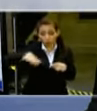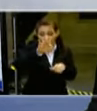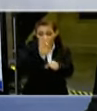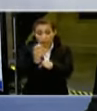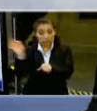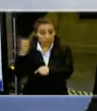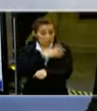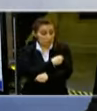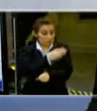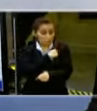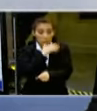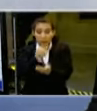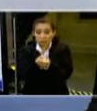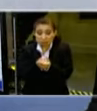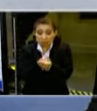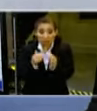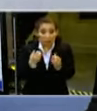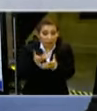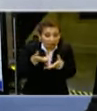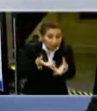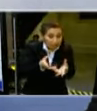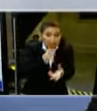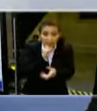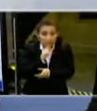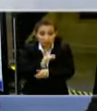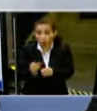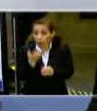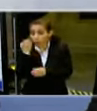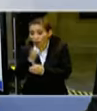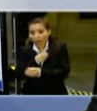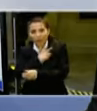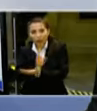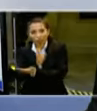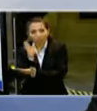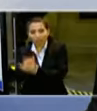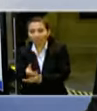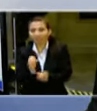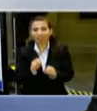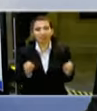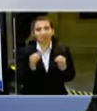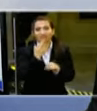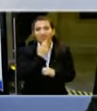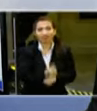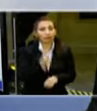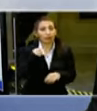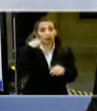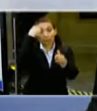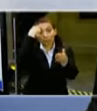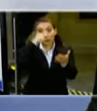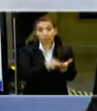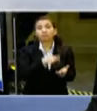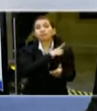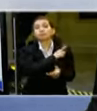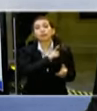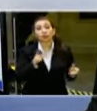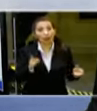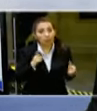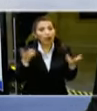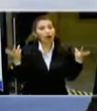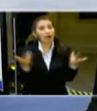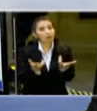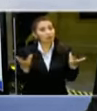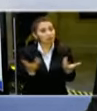nuestros hijos no pueden salir a la calle, no pueden ir a la escuela solos, no hay nada. Entonces me parece que tenemos que hacer de